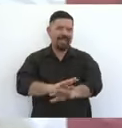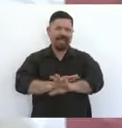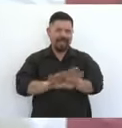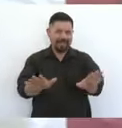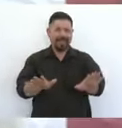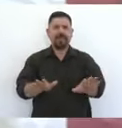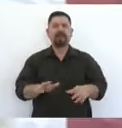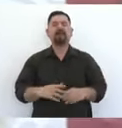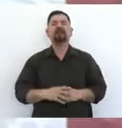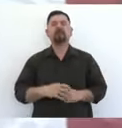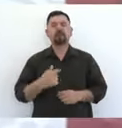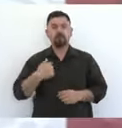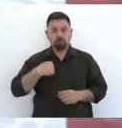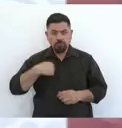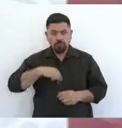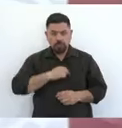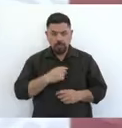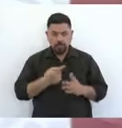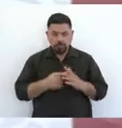iniciar de cero.